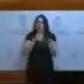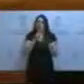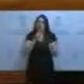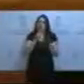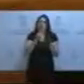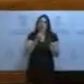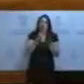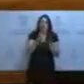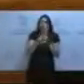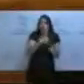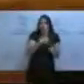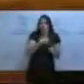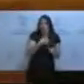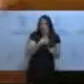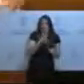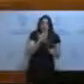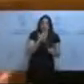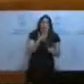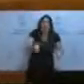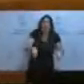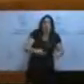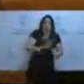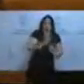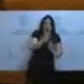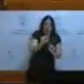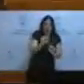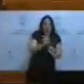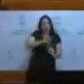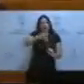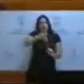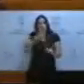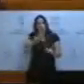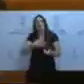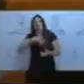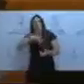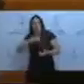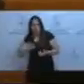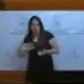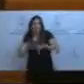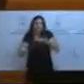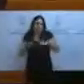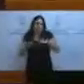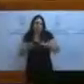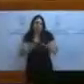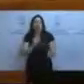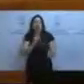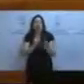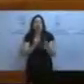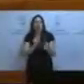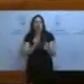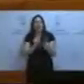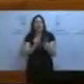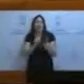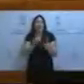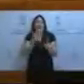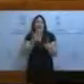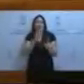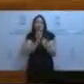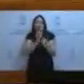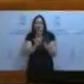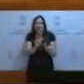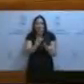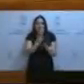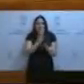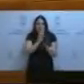puede ser, y hay quien lo defiende, incluso dentro del propio movimiento ecologista. Lo que está claro, donde no hay ningún debate, si es como debe ser, y no es como debe